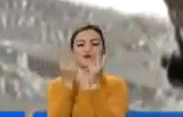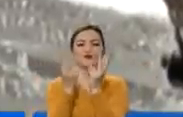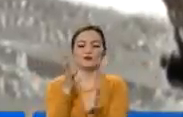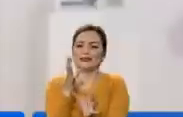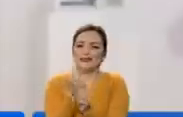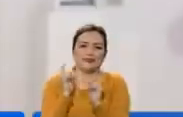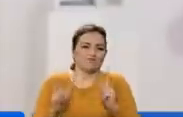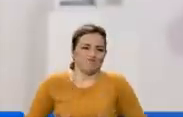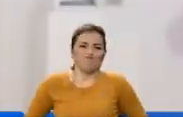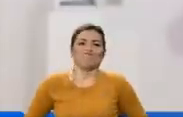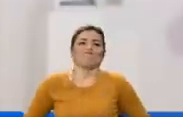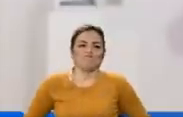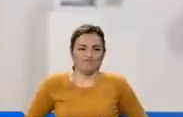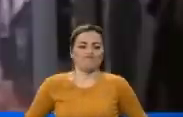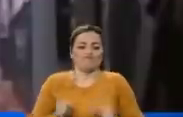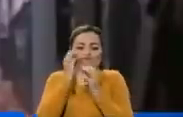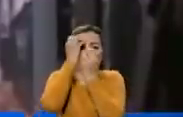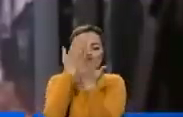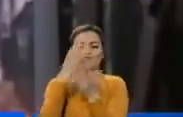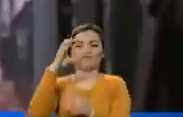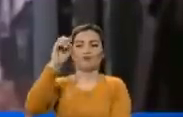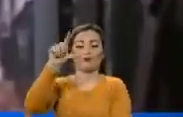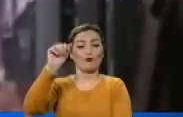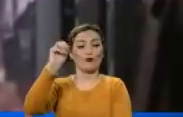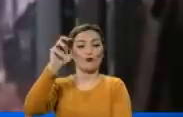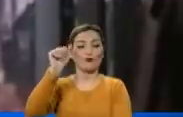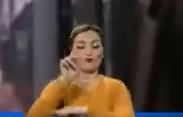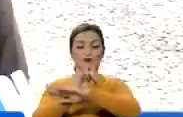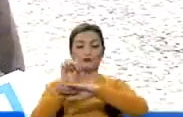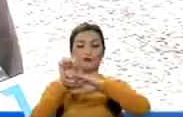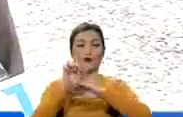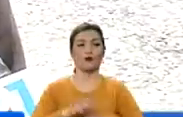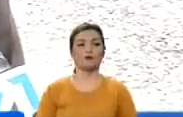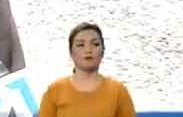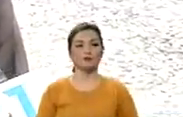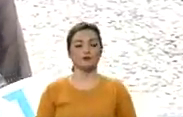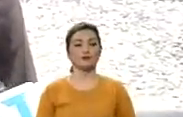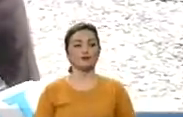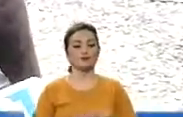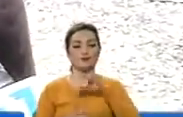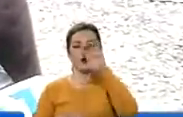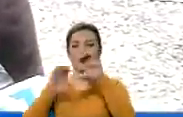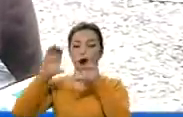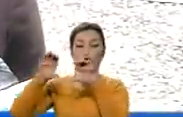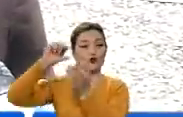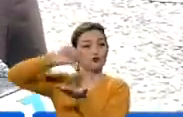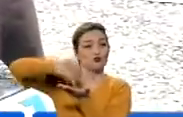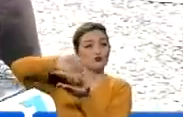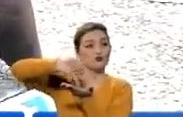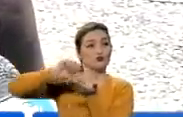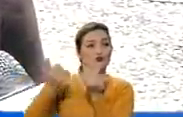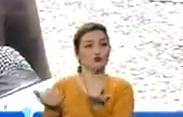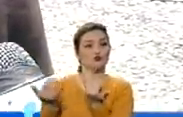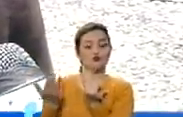estrictas medidas de bioseguridad, informó Adriana Coloma, directora de la institución. Es el Museo de la Ciudad, en el que nos encontramos en